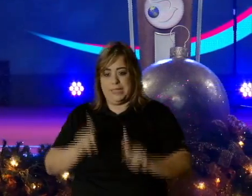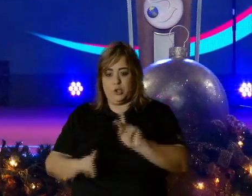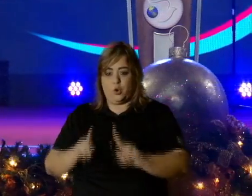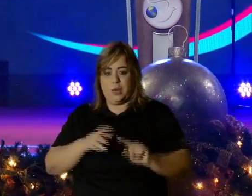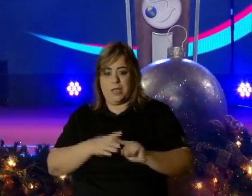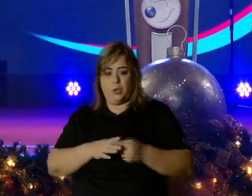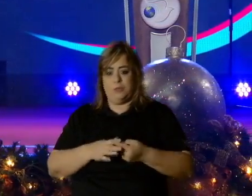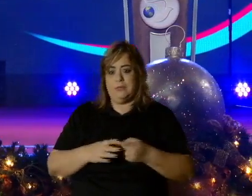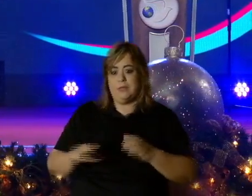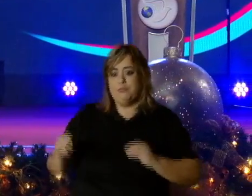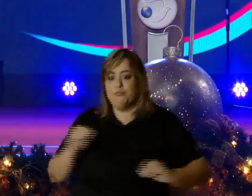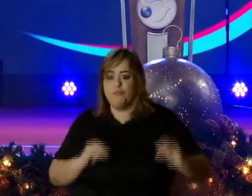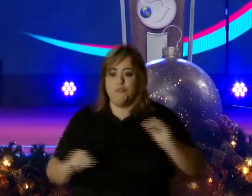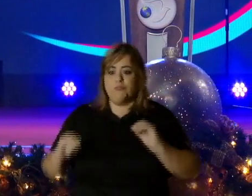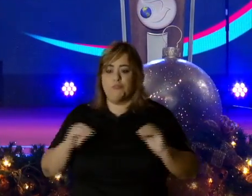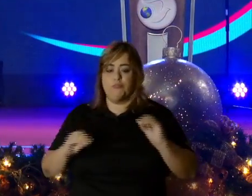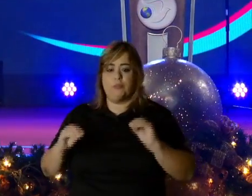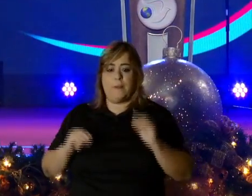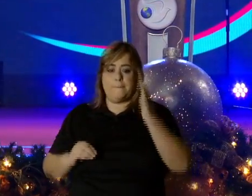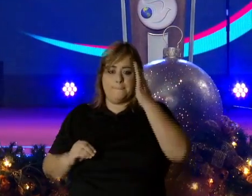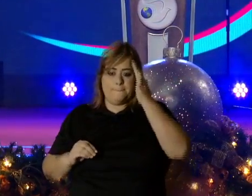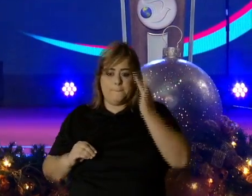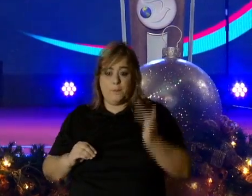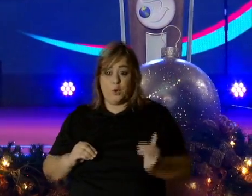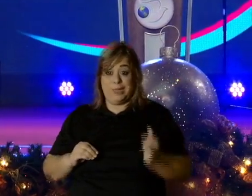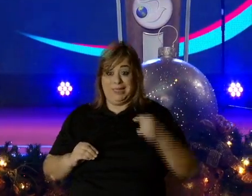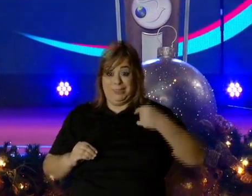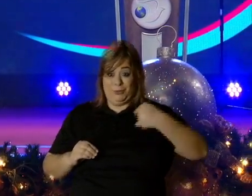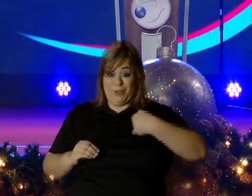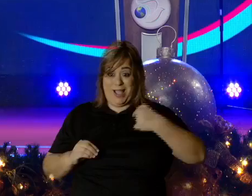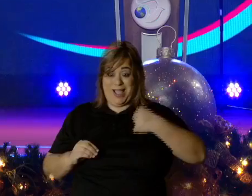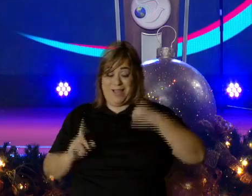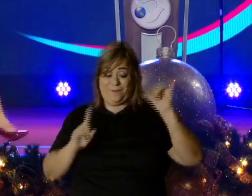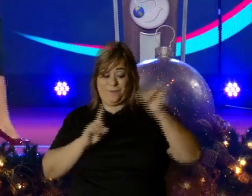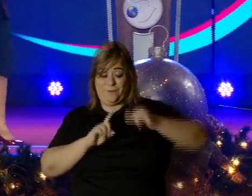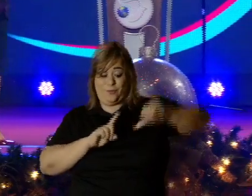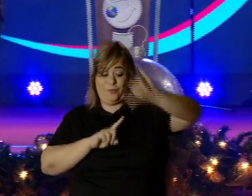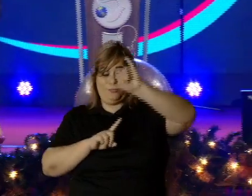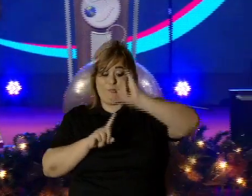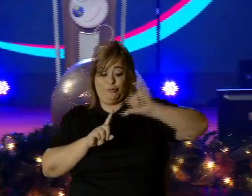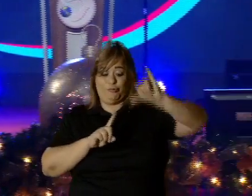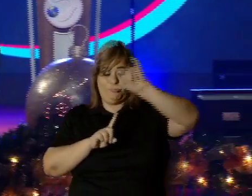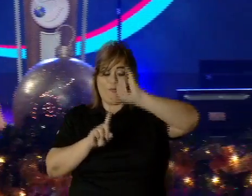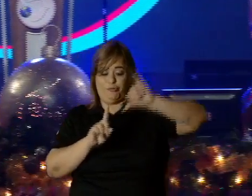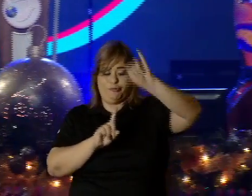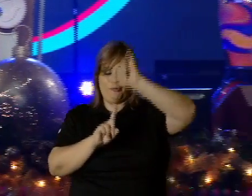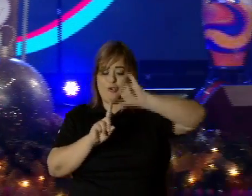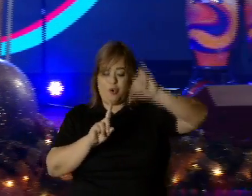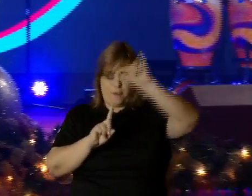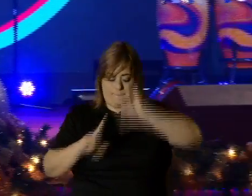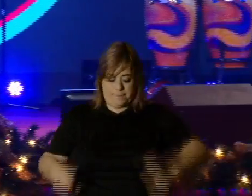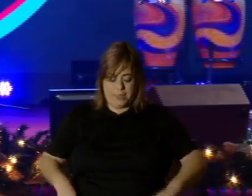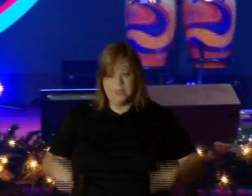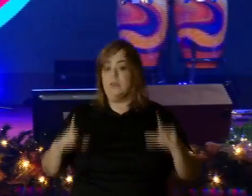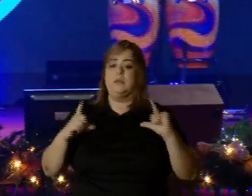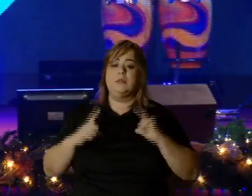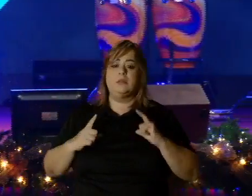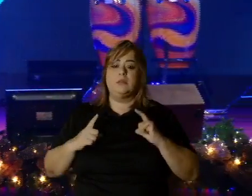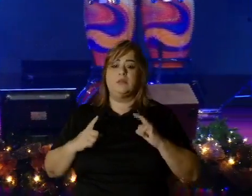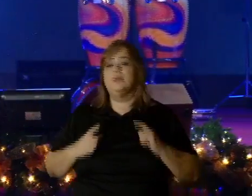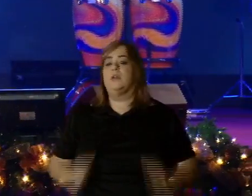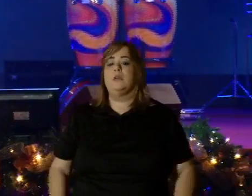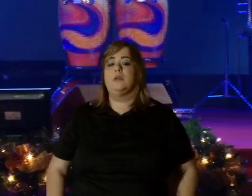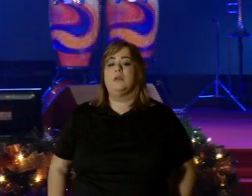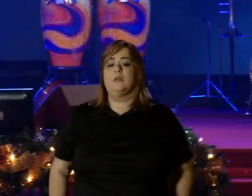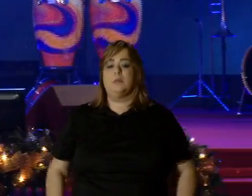a inquietarse. Es que cuando tú llegas, no resistes lo que tú traes, lo que tú cargas. La unción de Dios está sobre tu vida. Tú no tienes ningún muerto arriba,